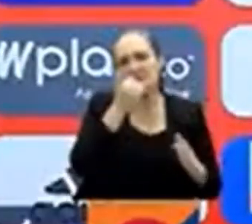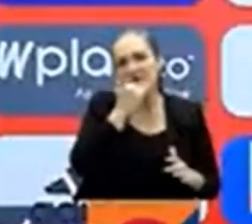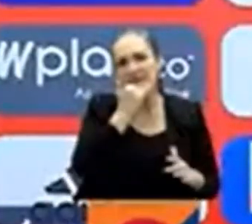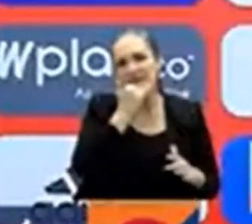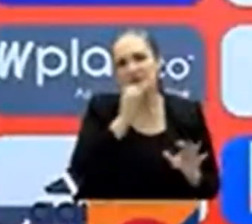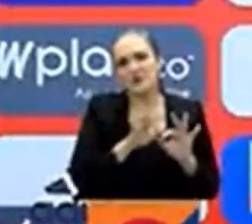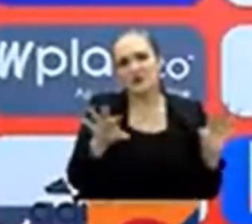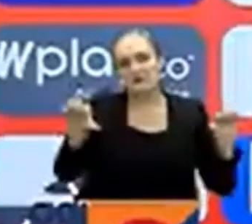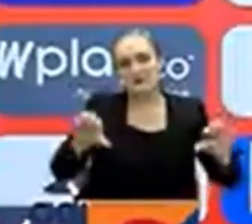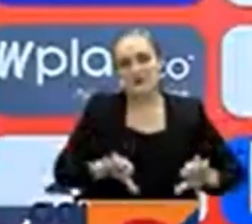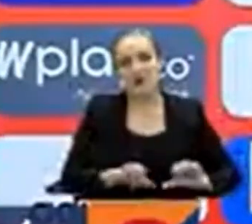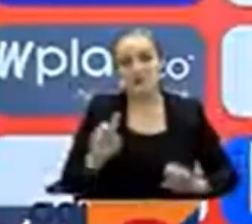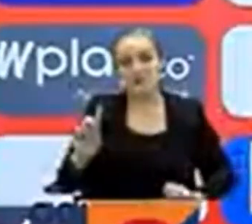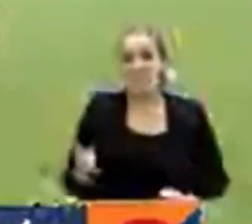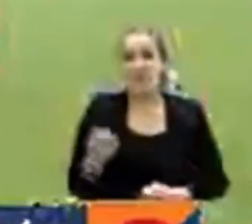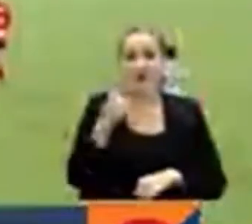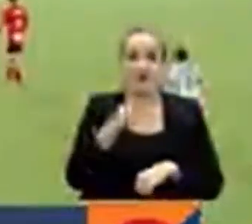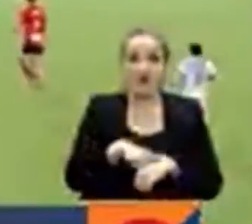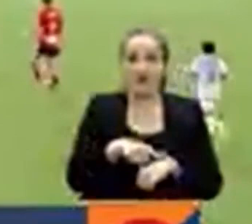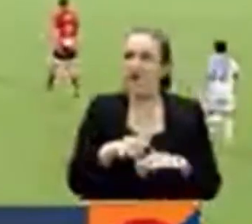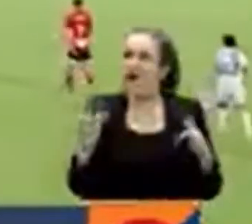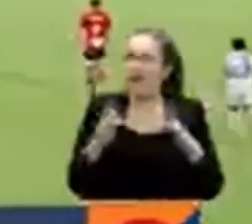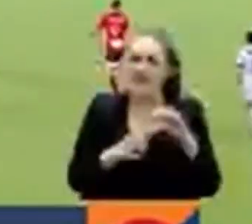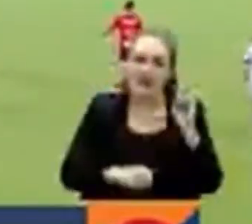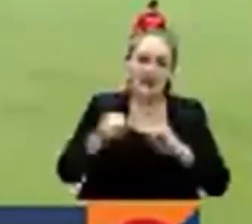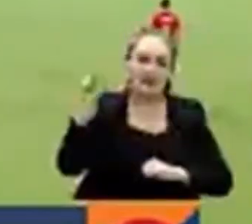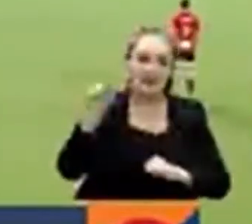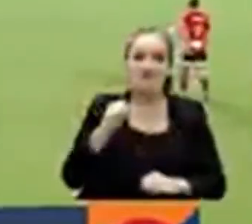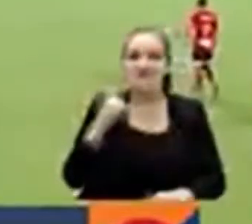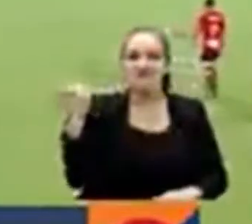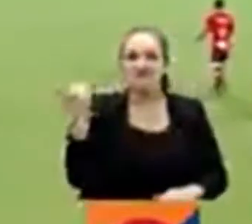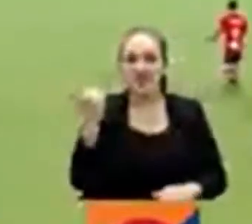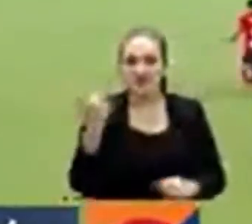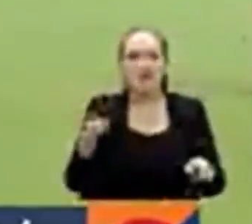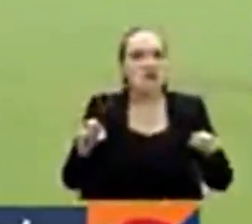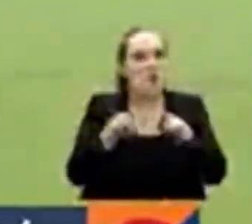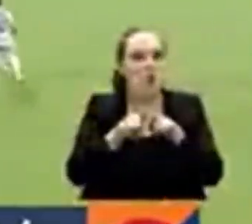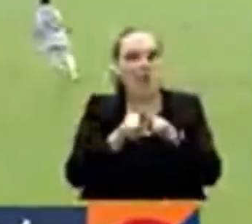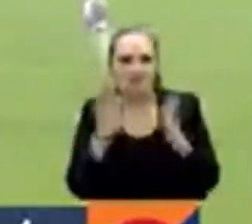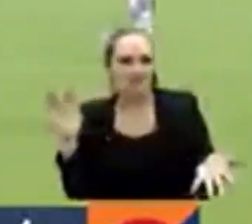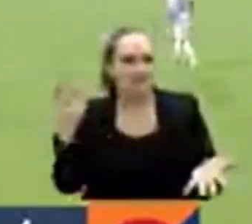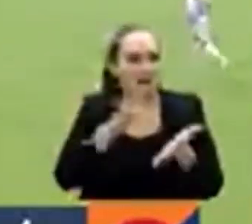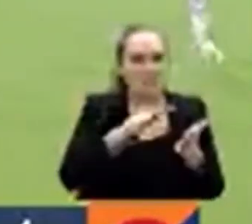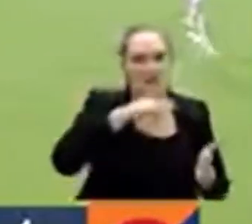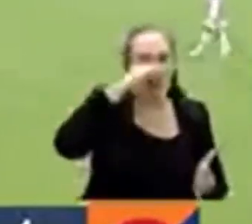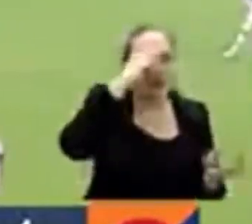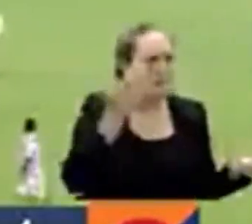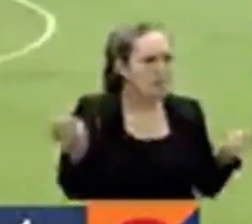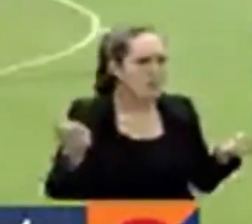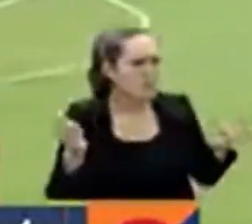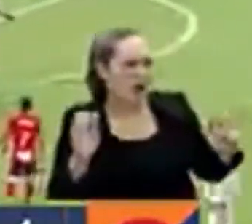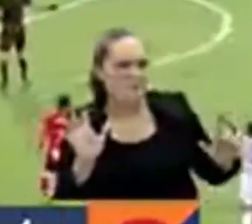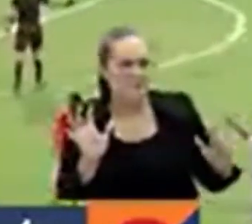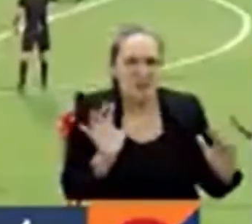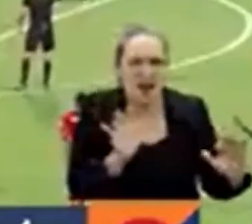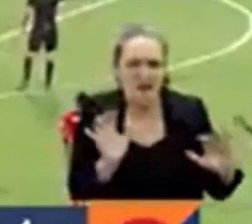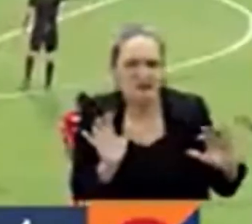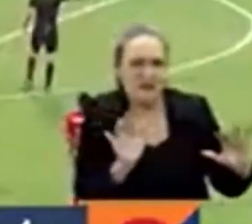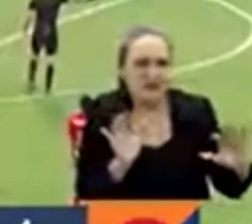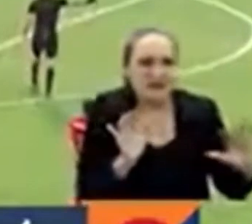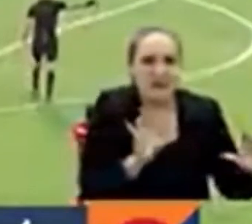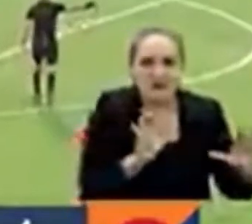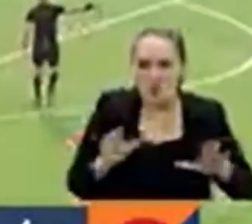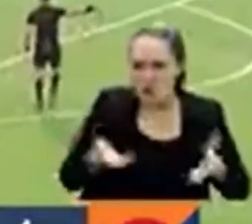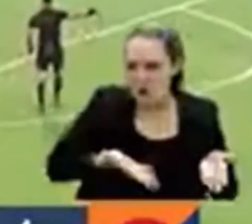el primer tiempo era para ir ganando. Millonarios no tuvo piedad en Medellín. El poderoso comenzó con buena producción ofensiva, pero en una gran jugada